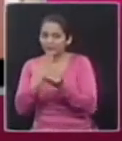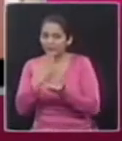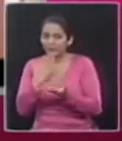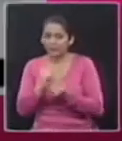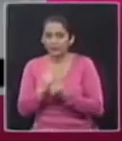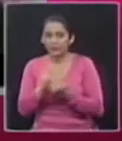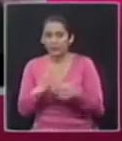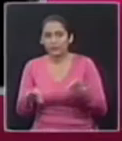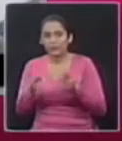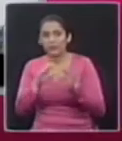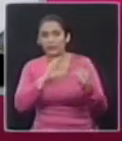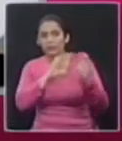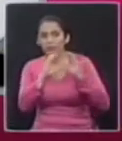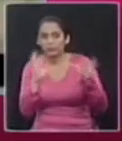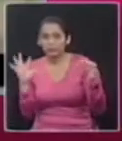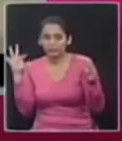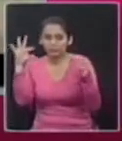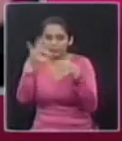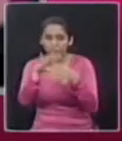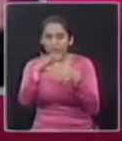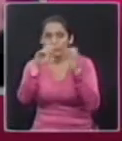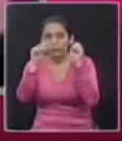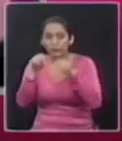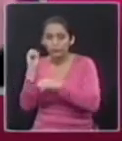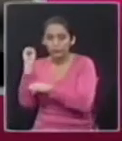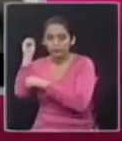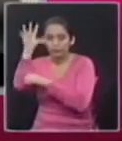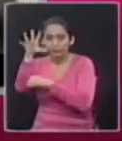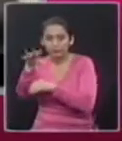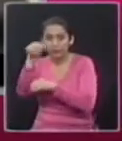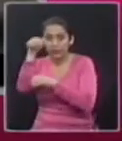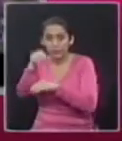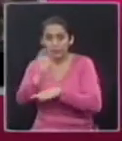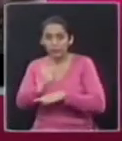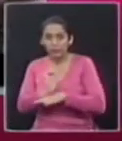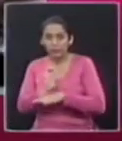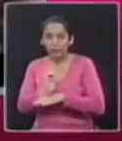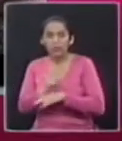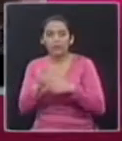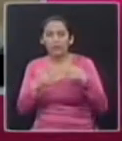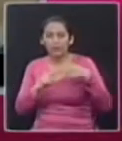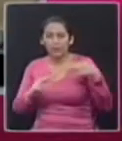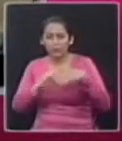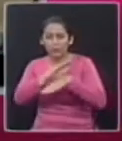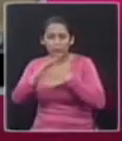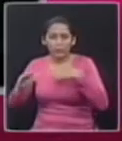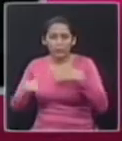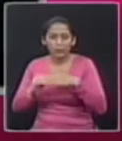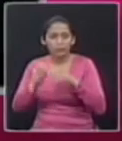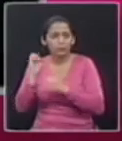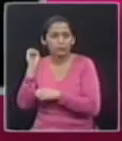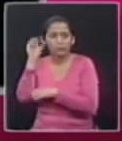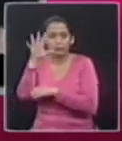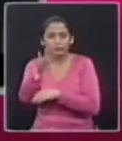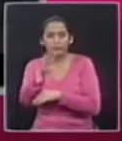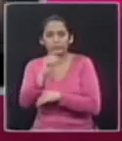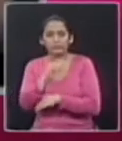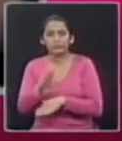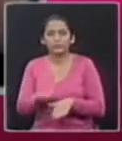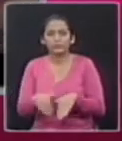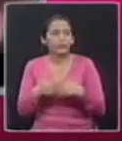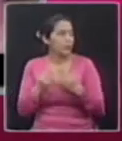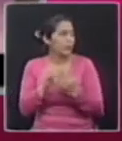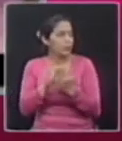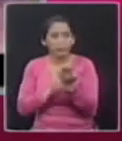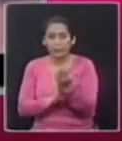el aliado de comunicación y poder transmitir, no solo a nivel local, sino a nivel regional, esta gran iniciativa de proyectos. Bueno, es que